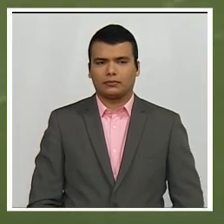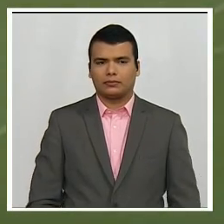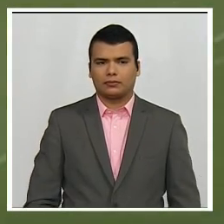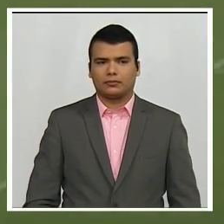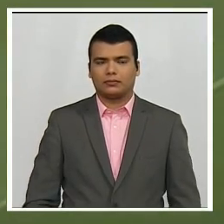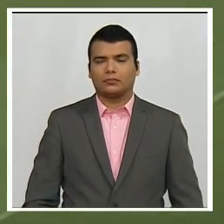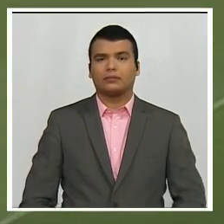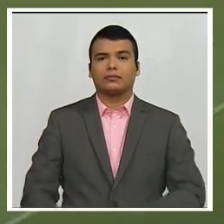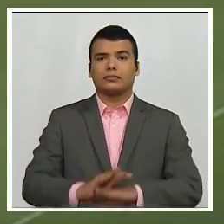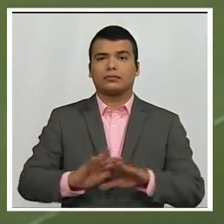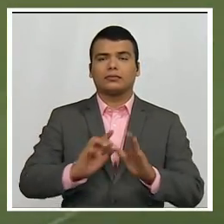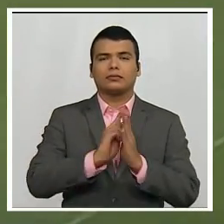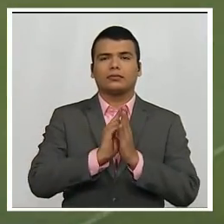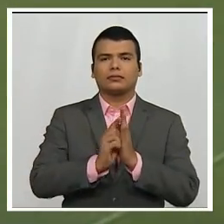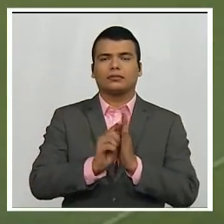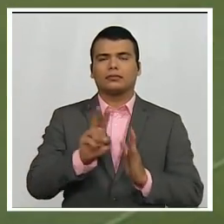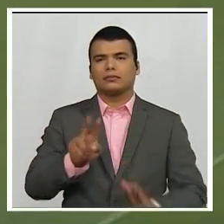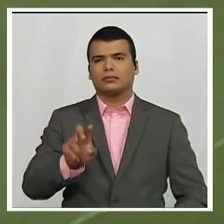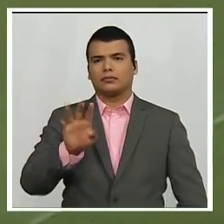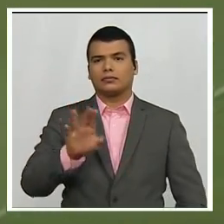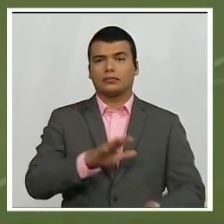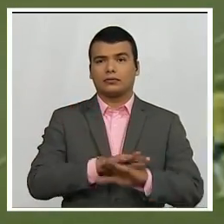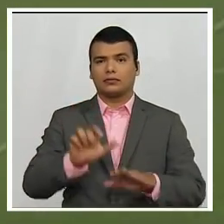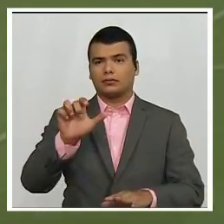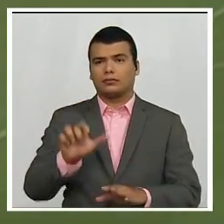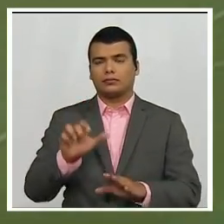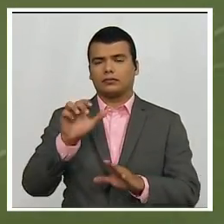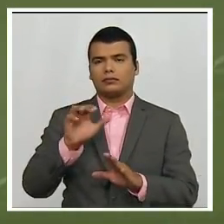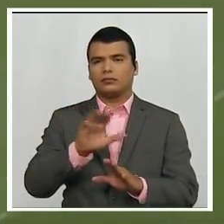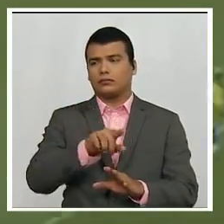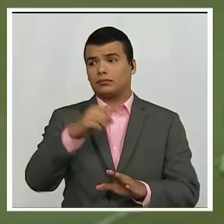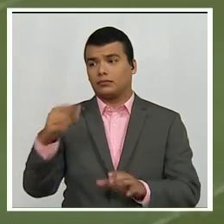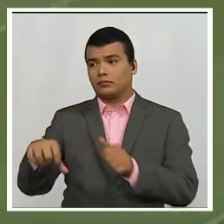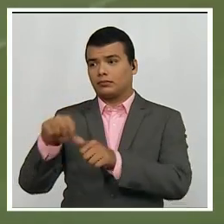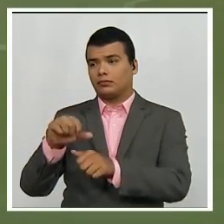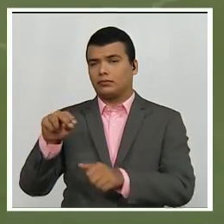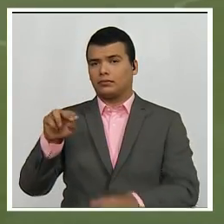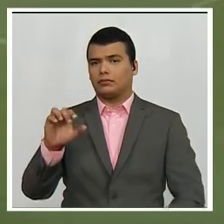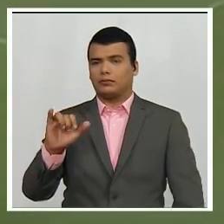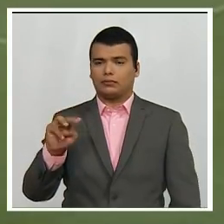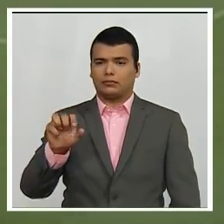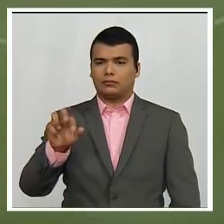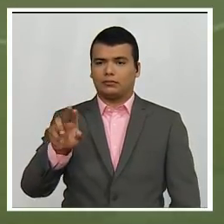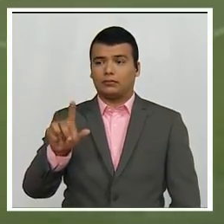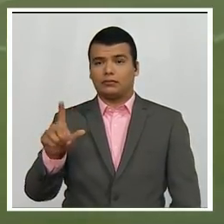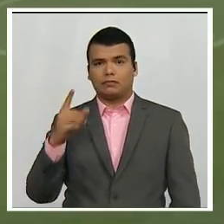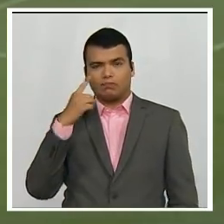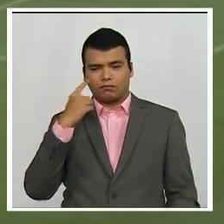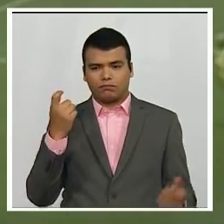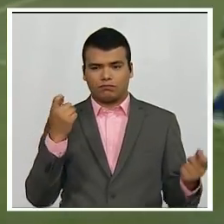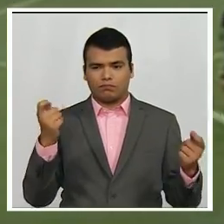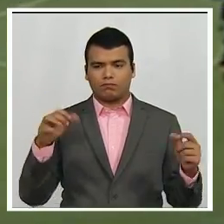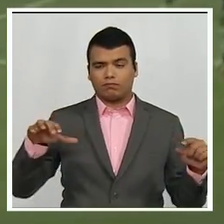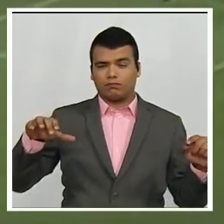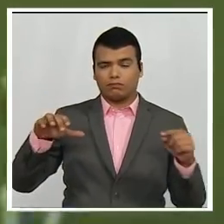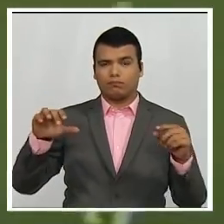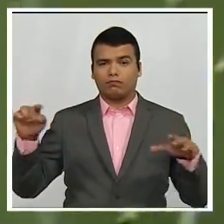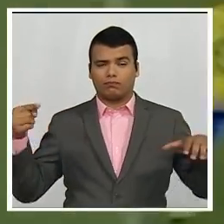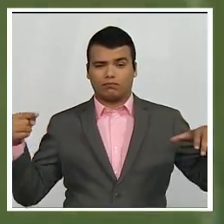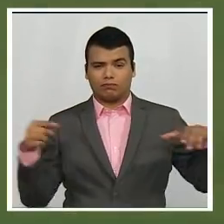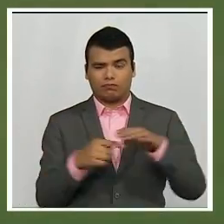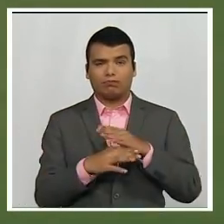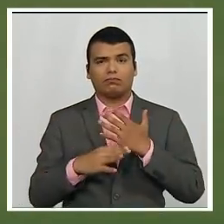a los 74 minutos philippe coutinho entregó a neymar quien remató con pierna izquierda para el 2 por 1 final